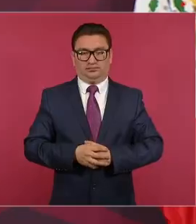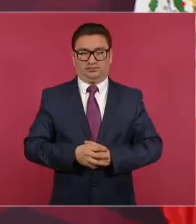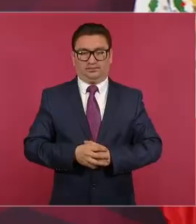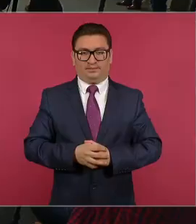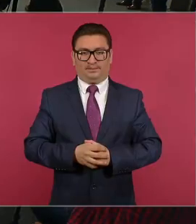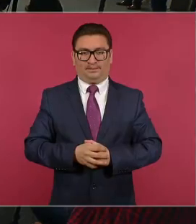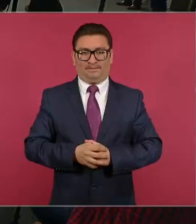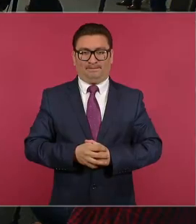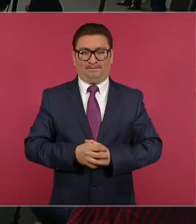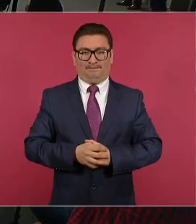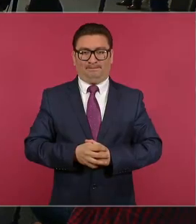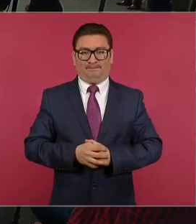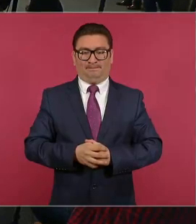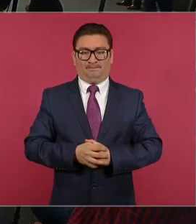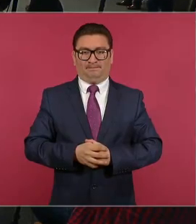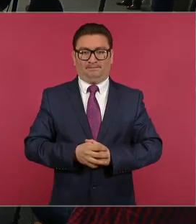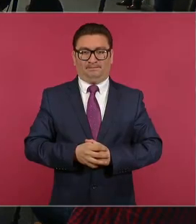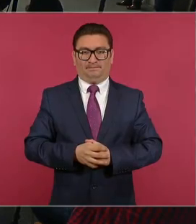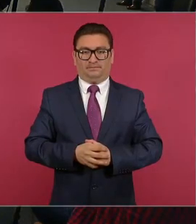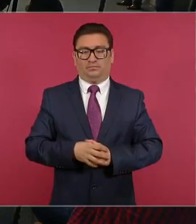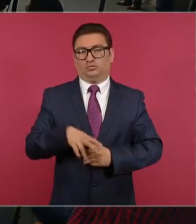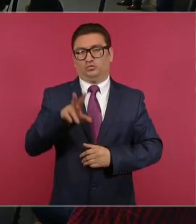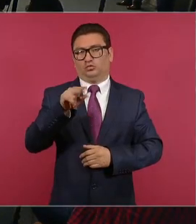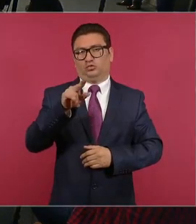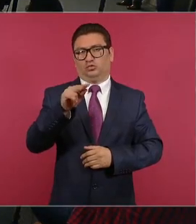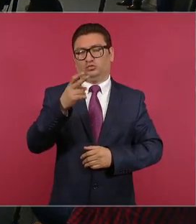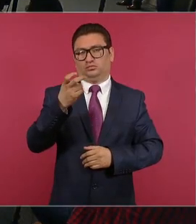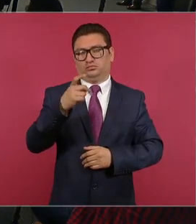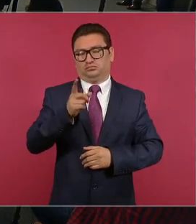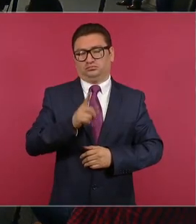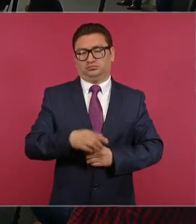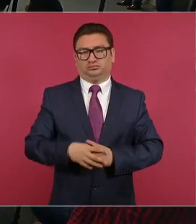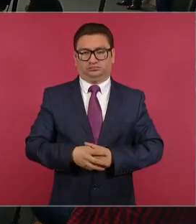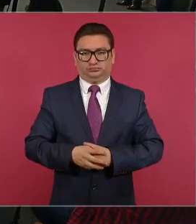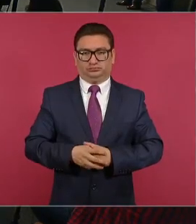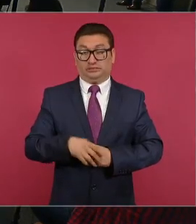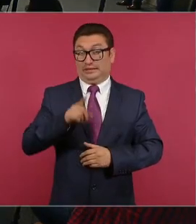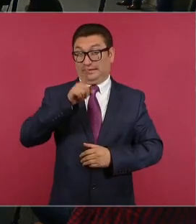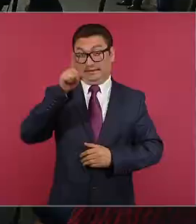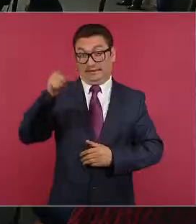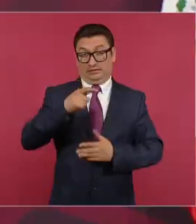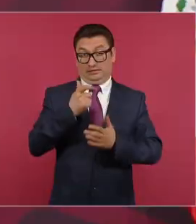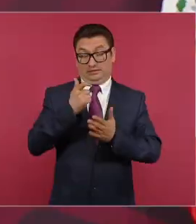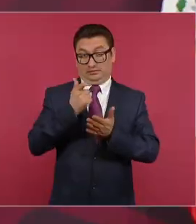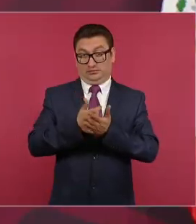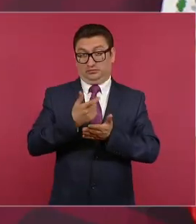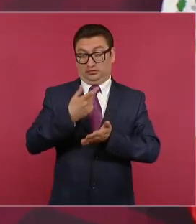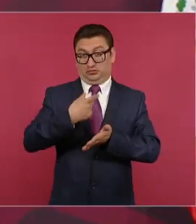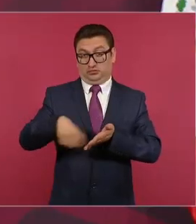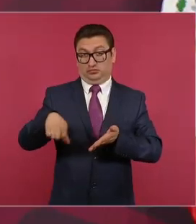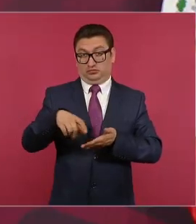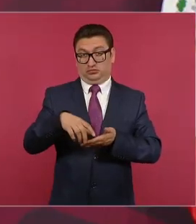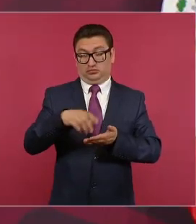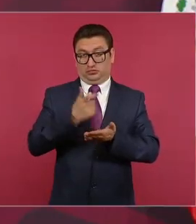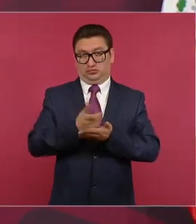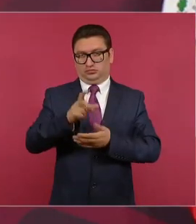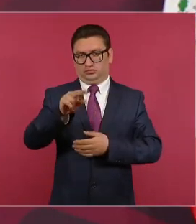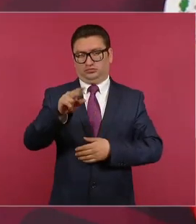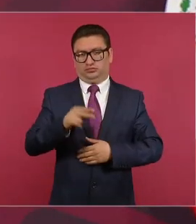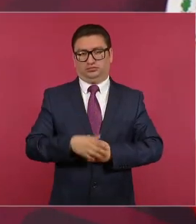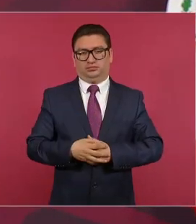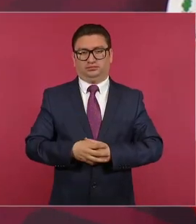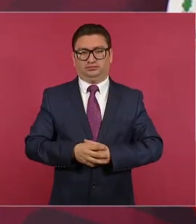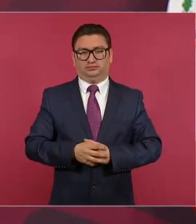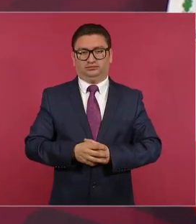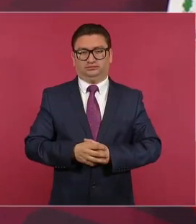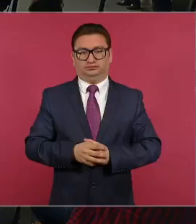por ejemplo, para viajar a Acapulco, que se necesita? No, allá no se cobra, ni se va a cobrar. ¿No? ¿Hay autoridad oficial de